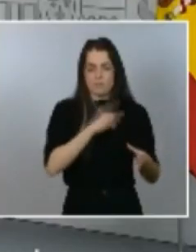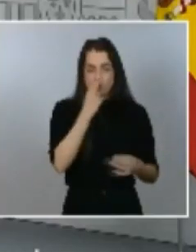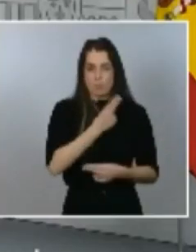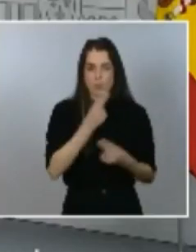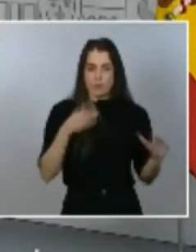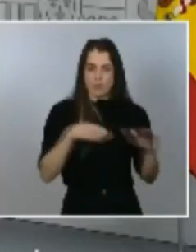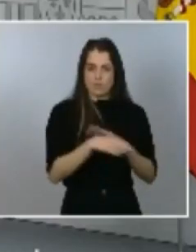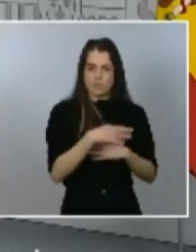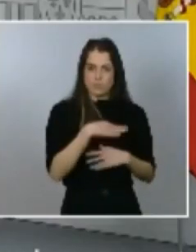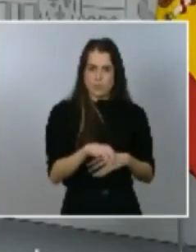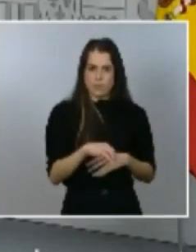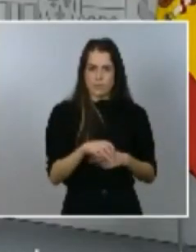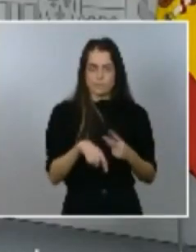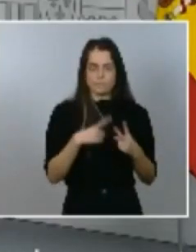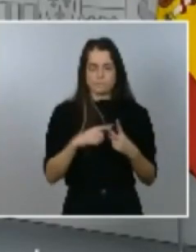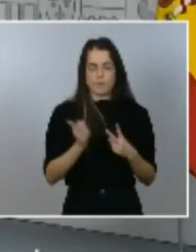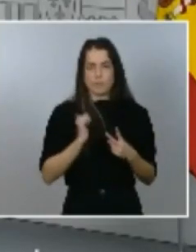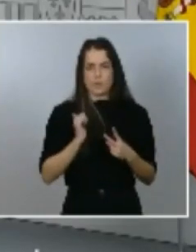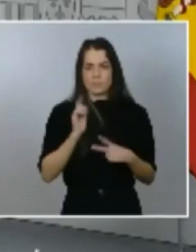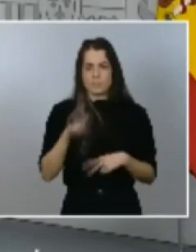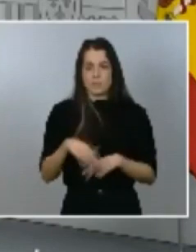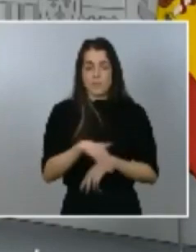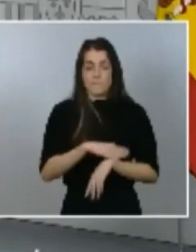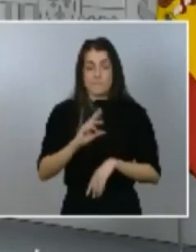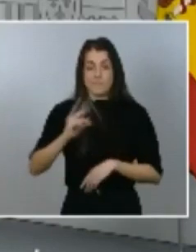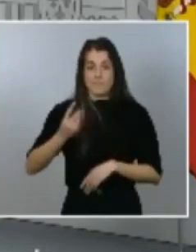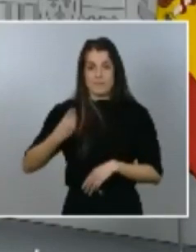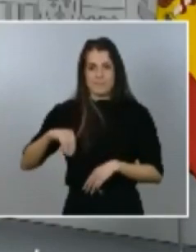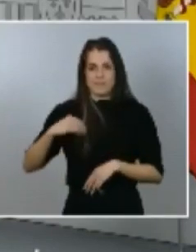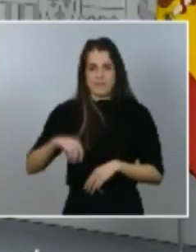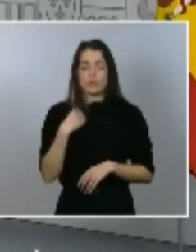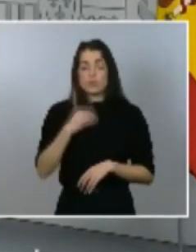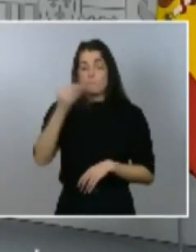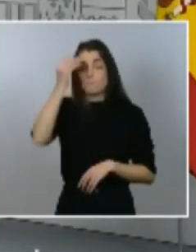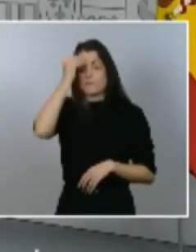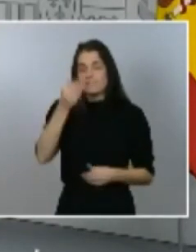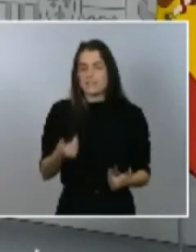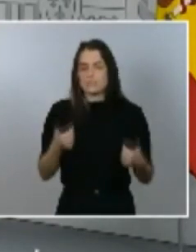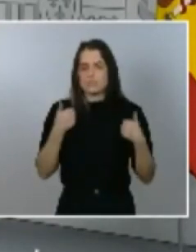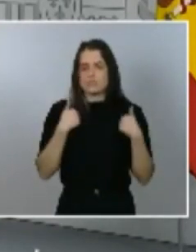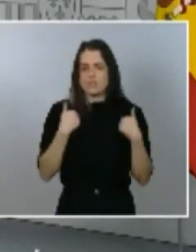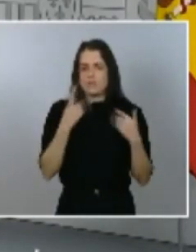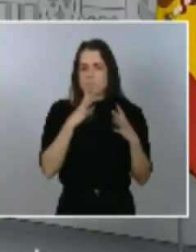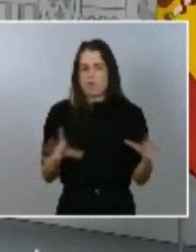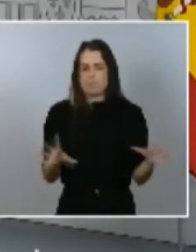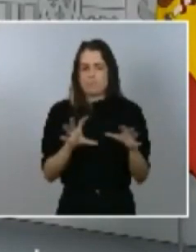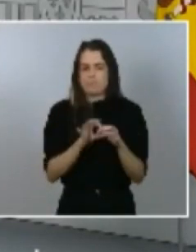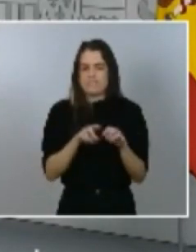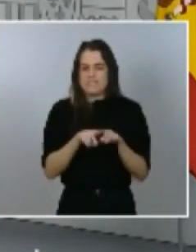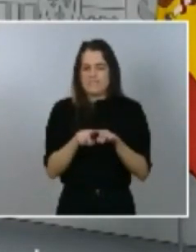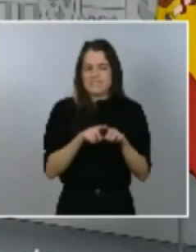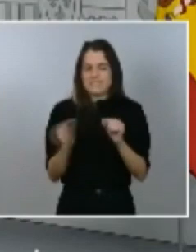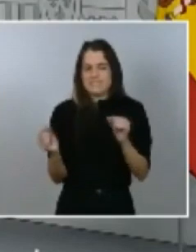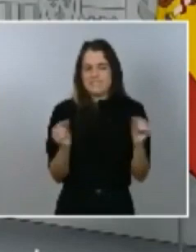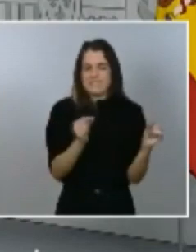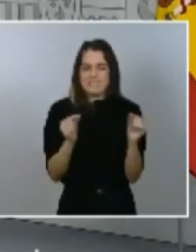objetivo prioritario del Gobierno no cambia y espera que para finales del próximo verano el 70% de la población